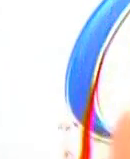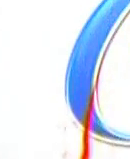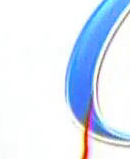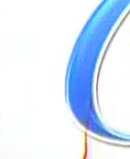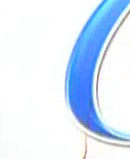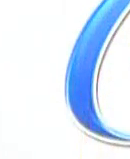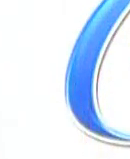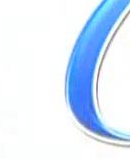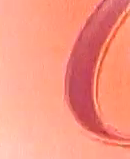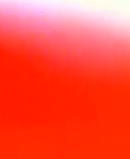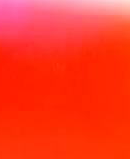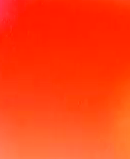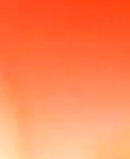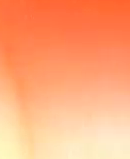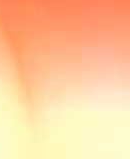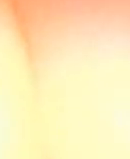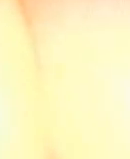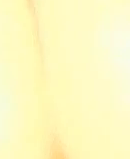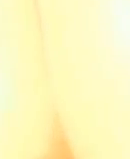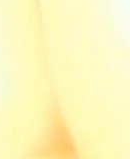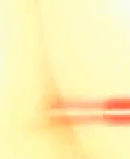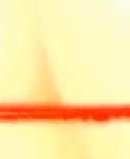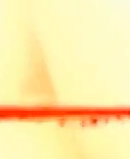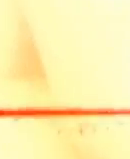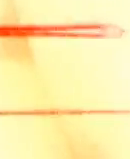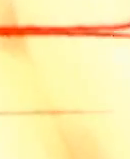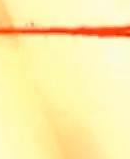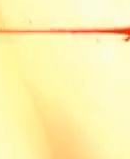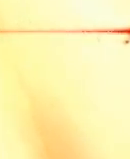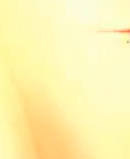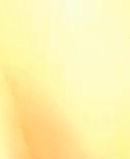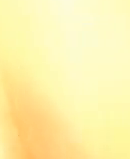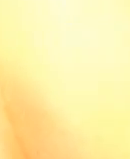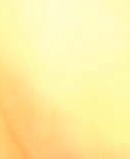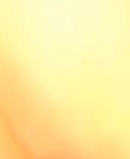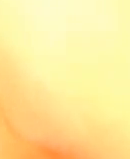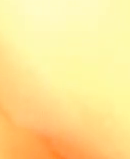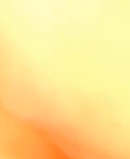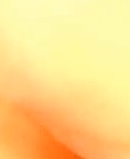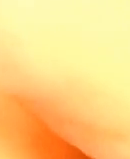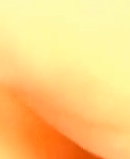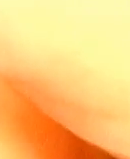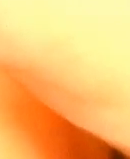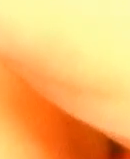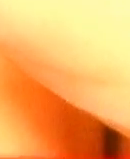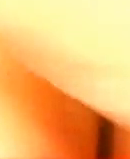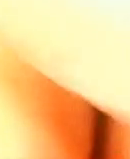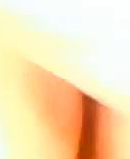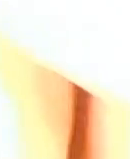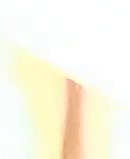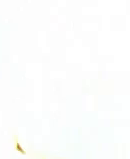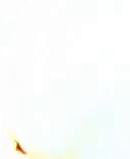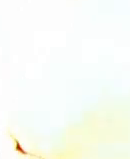con el mundo conexión vital para mejorar nuas condiciones de